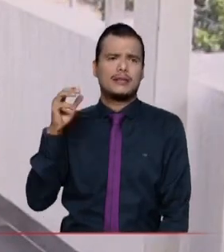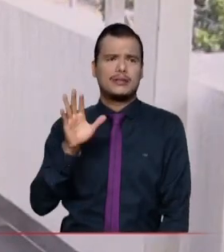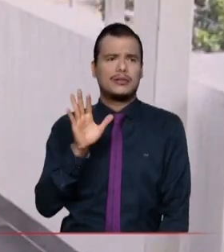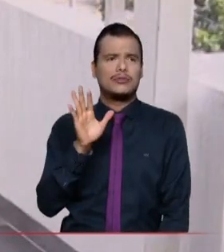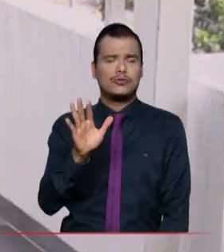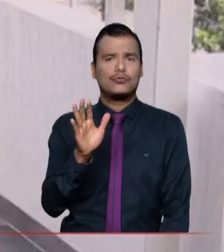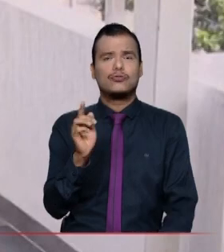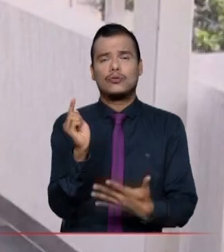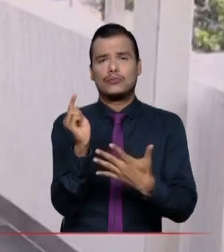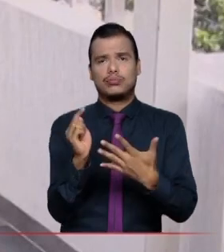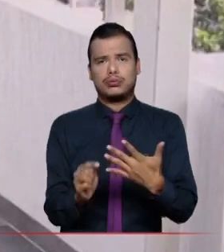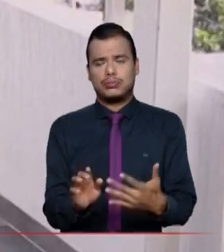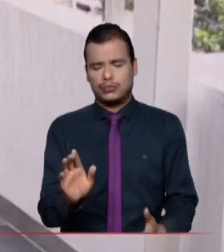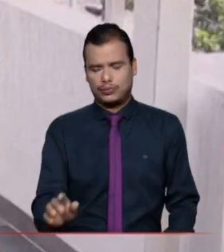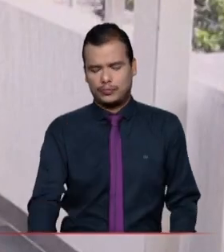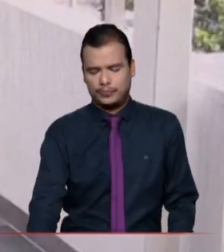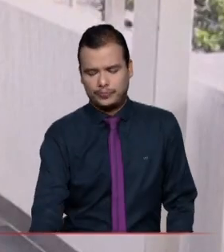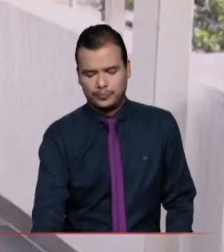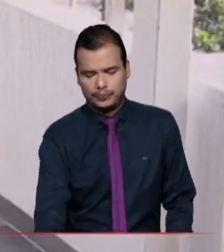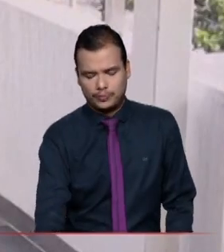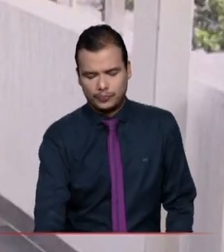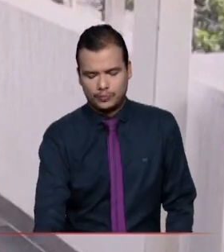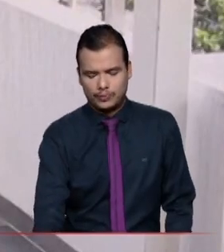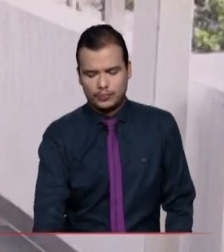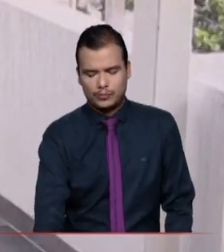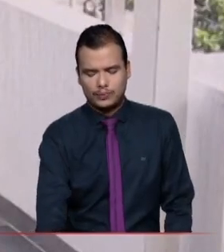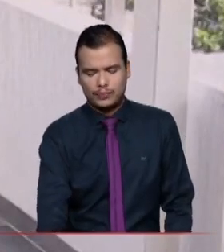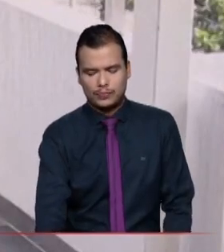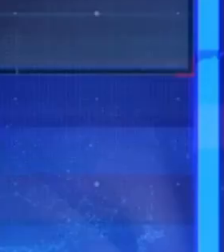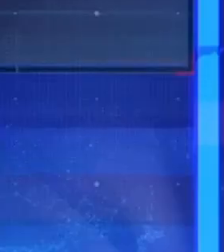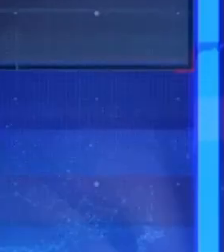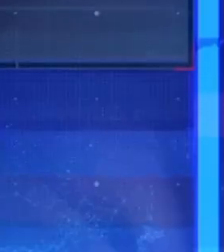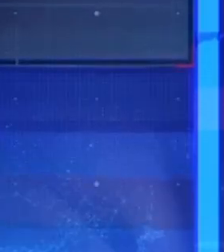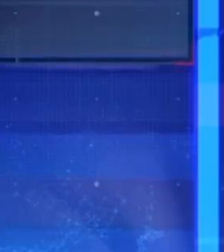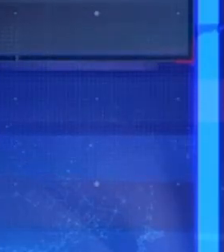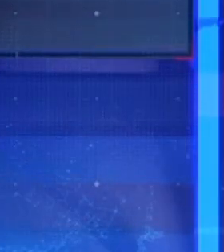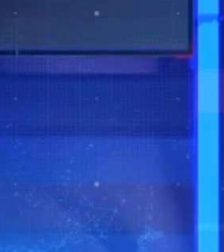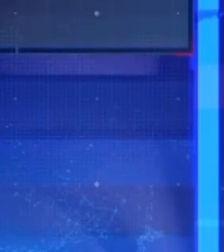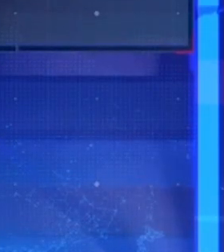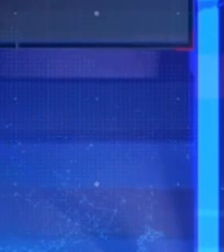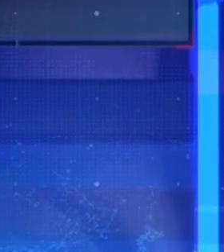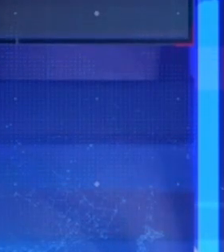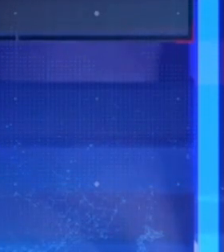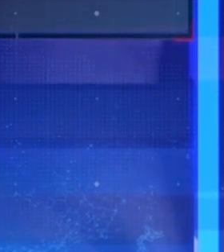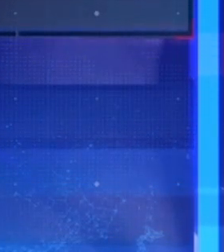hurto calificado, cohecho, por dar o ofrecer y lesiones personales.